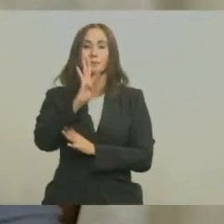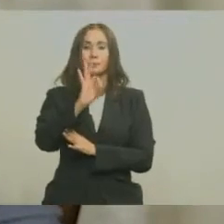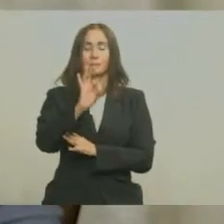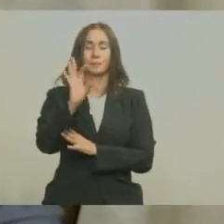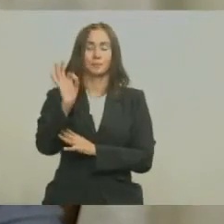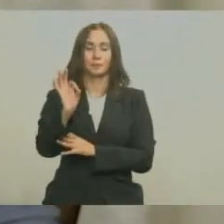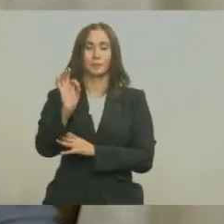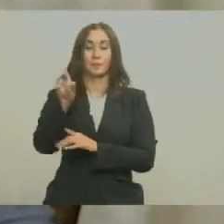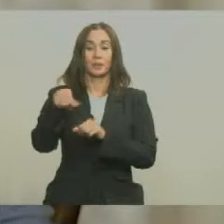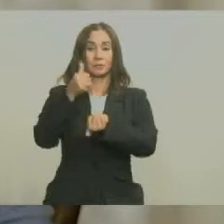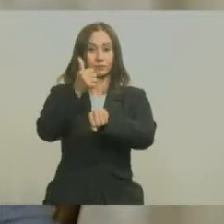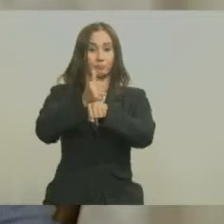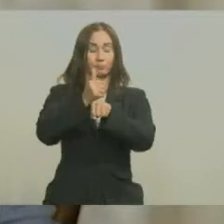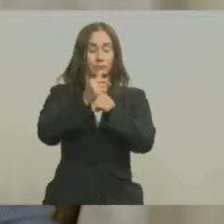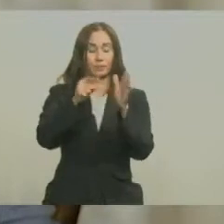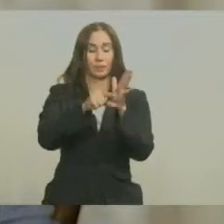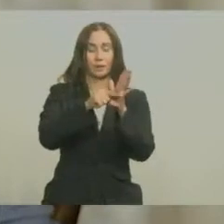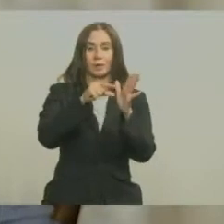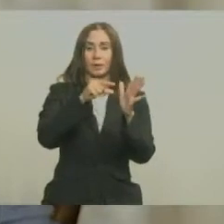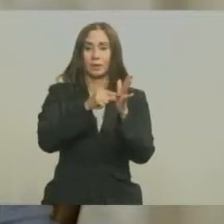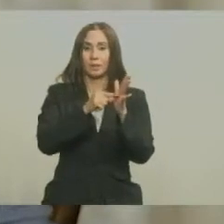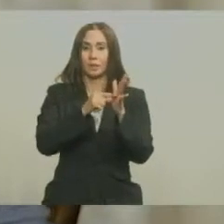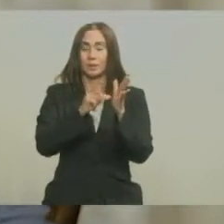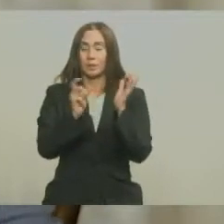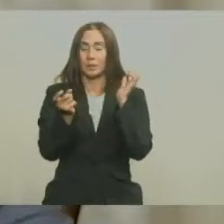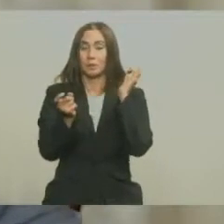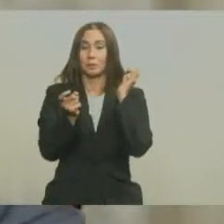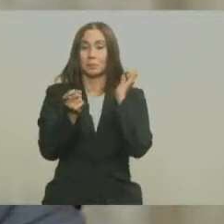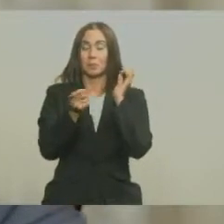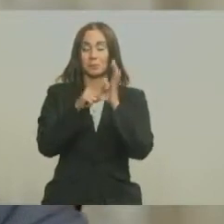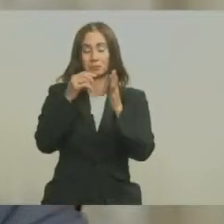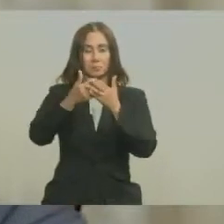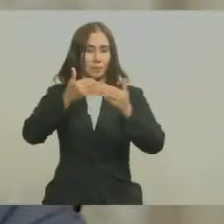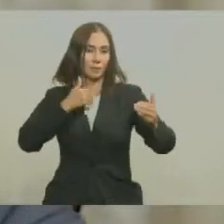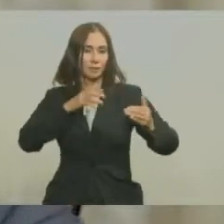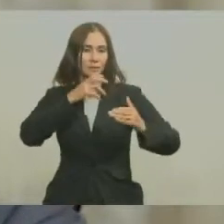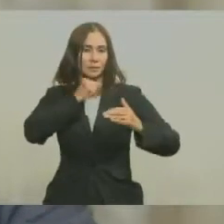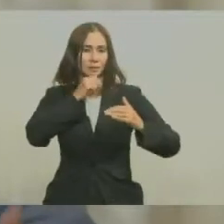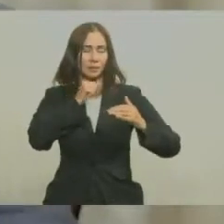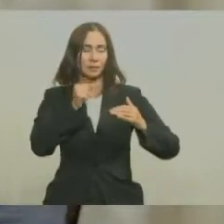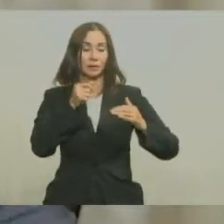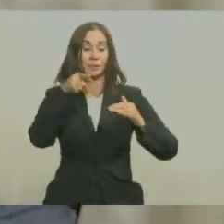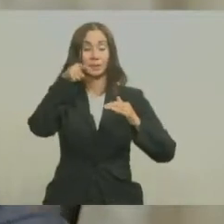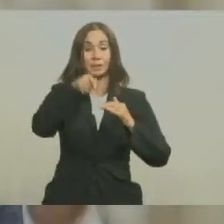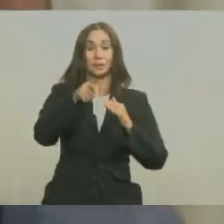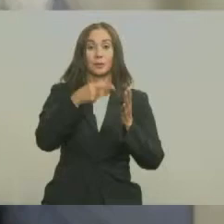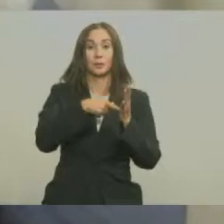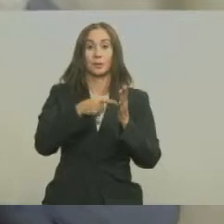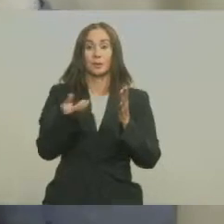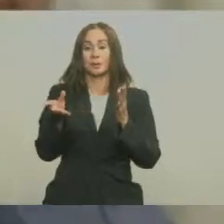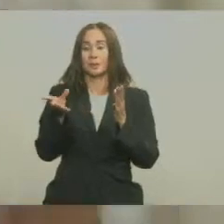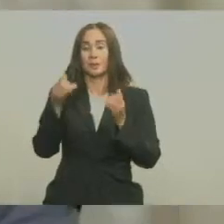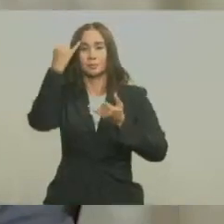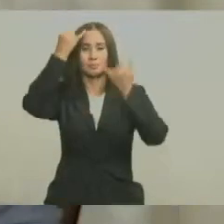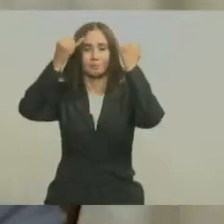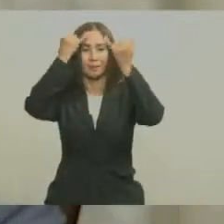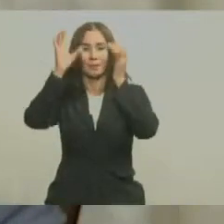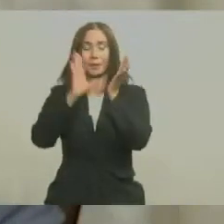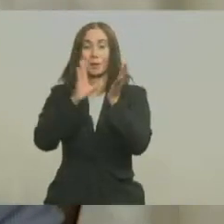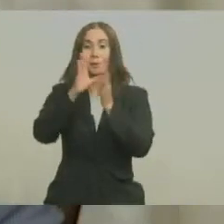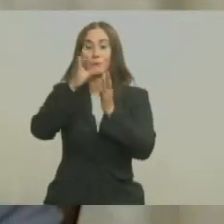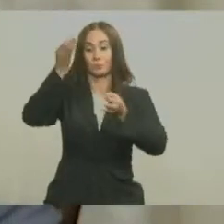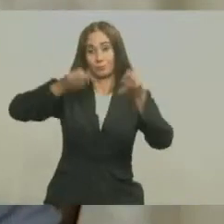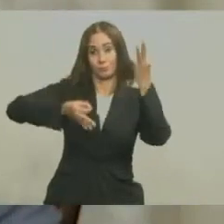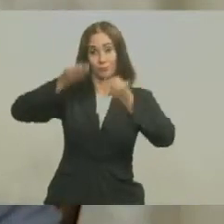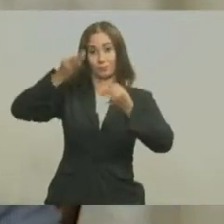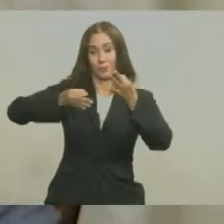también establecen dispensas antes de la mayoría de edad, y eso ha sido parte del enriquecimiento que ha hecho la Comisión de